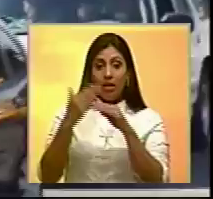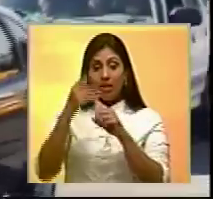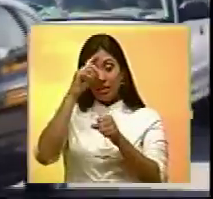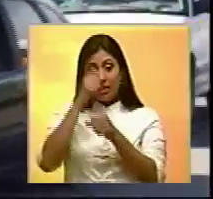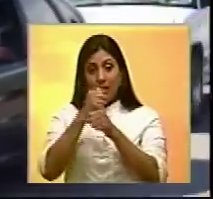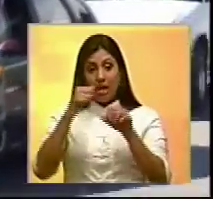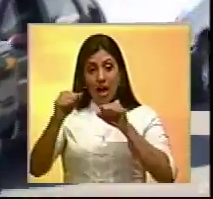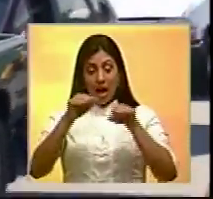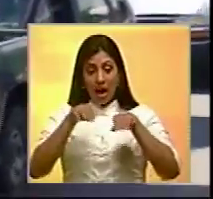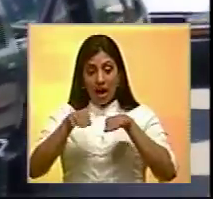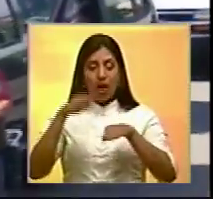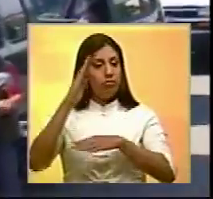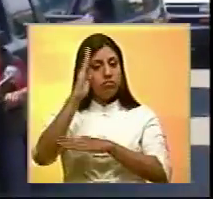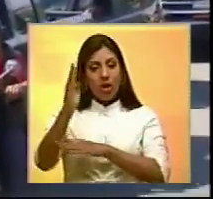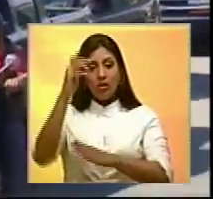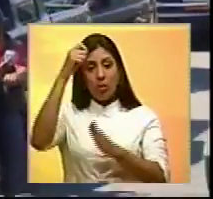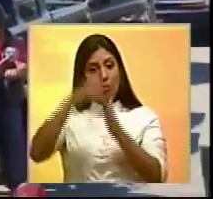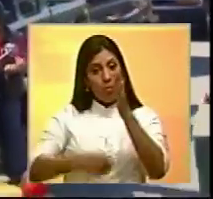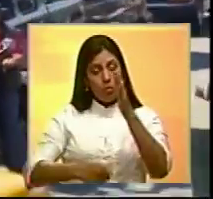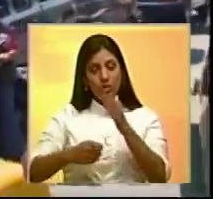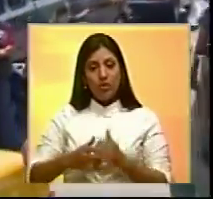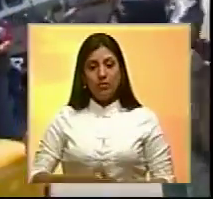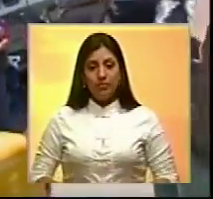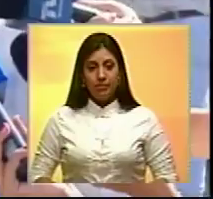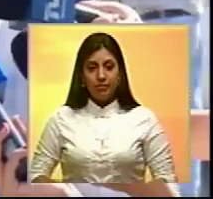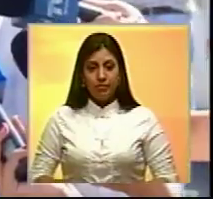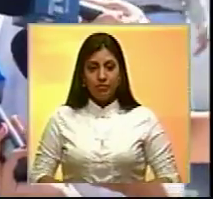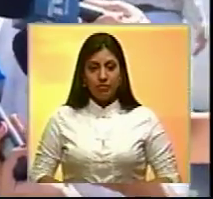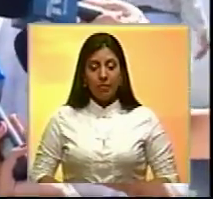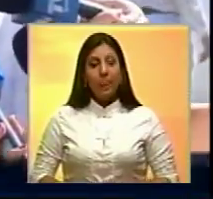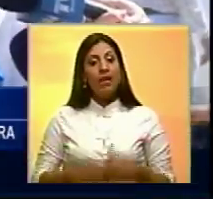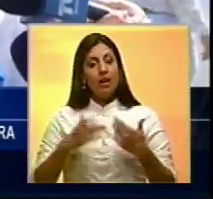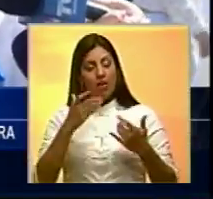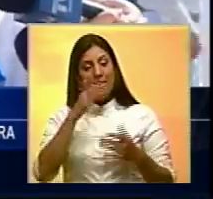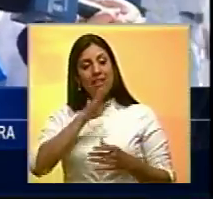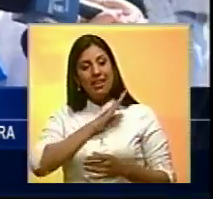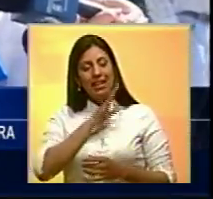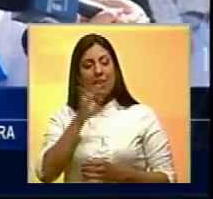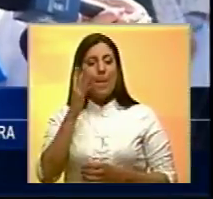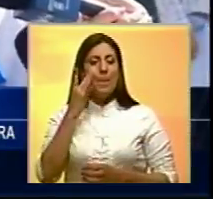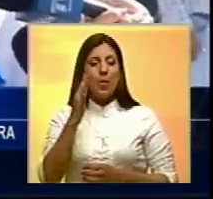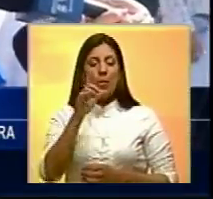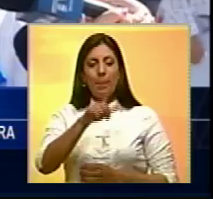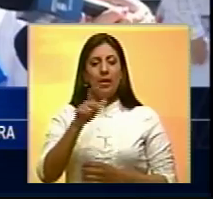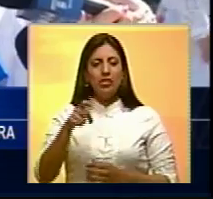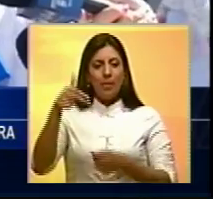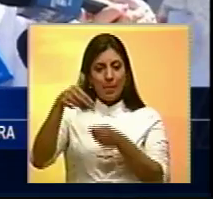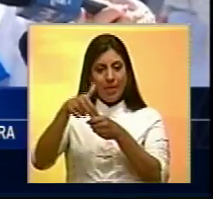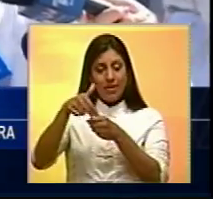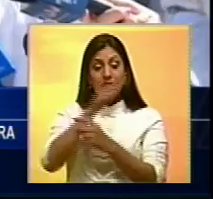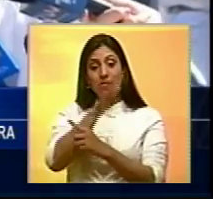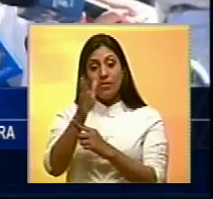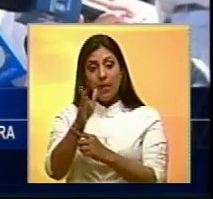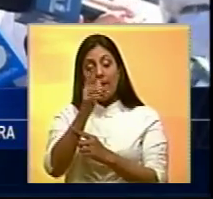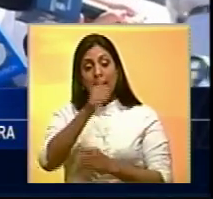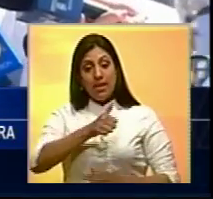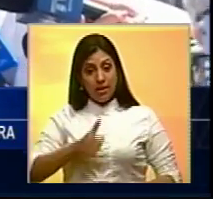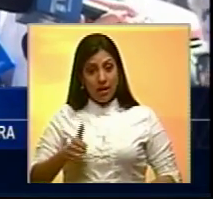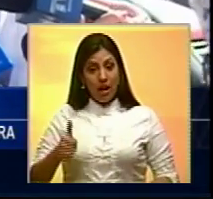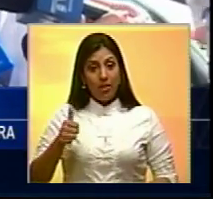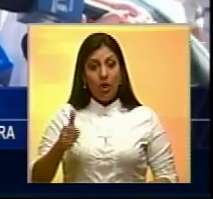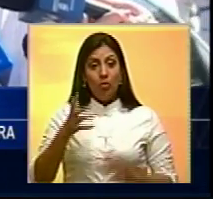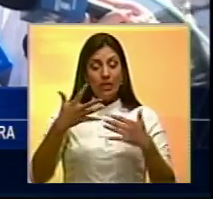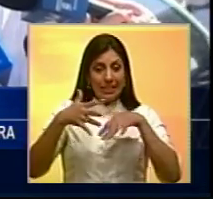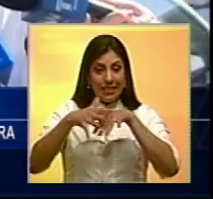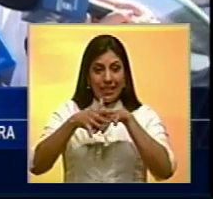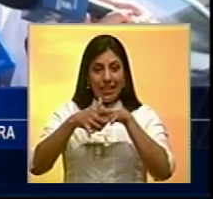el tránsito en carreteras nacionales por protestas. En la cual van a estar presentes la gente de PDVSA y cada uno de los